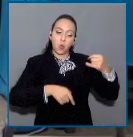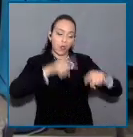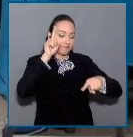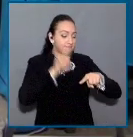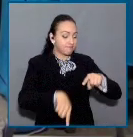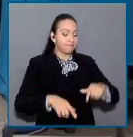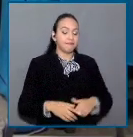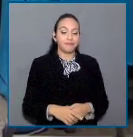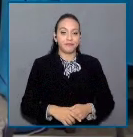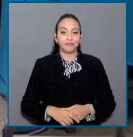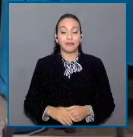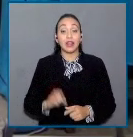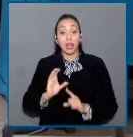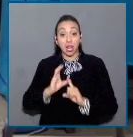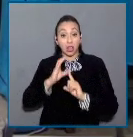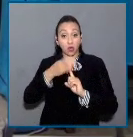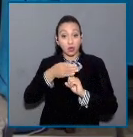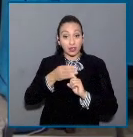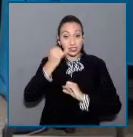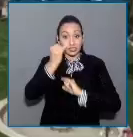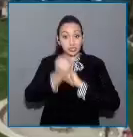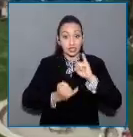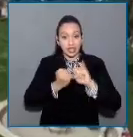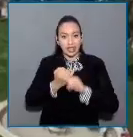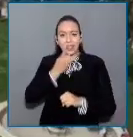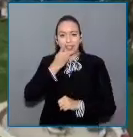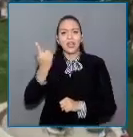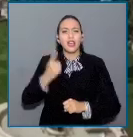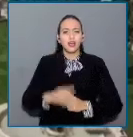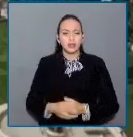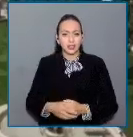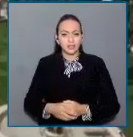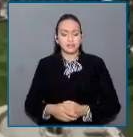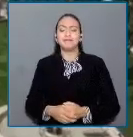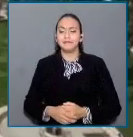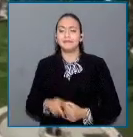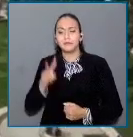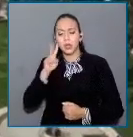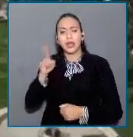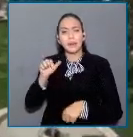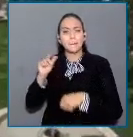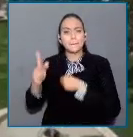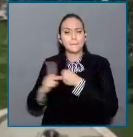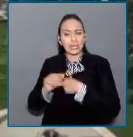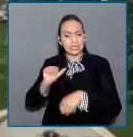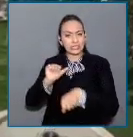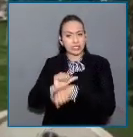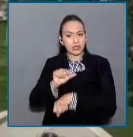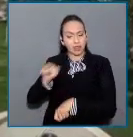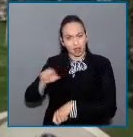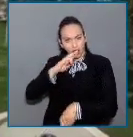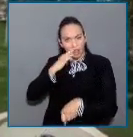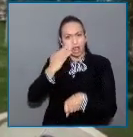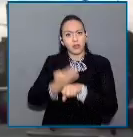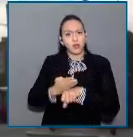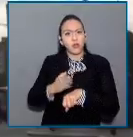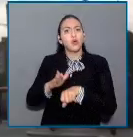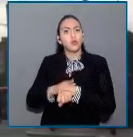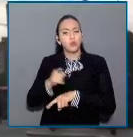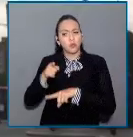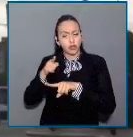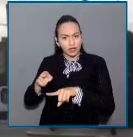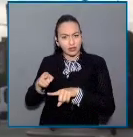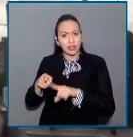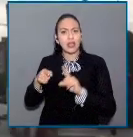Comisión Interamericana determinó que el Estado argentino es responsable por la violación del principio de